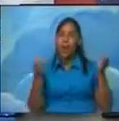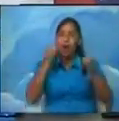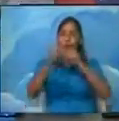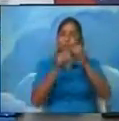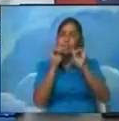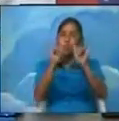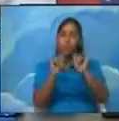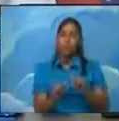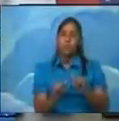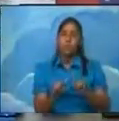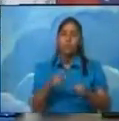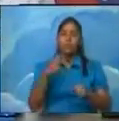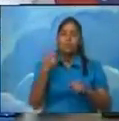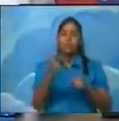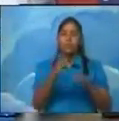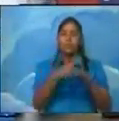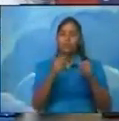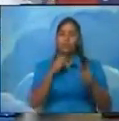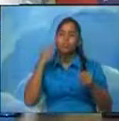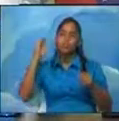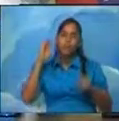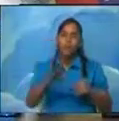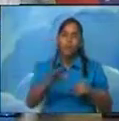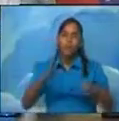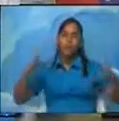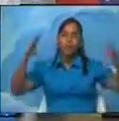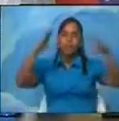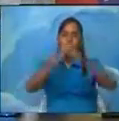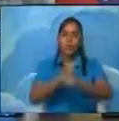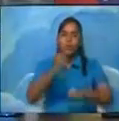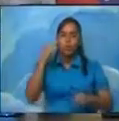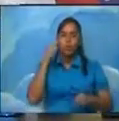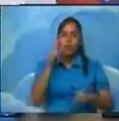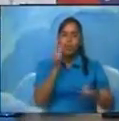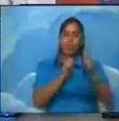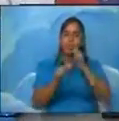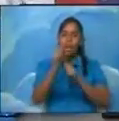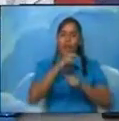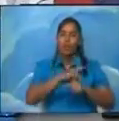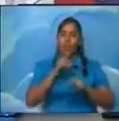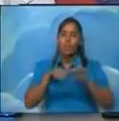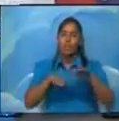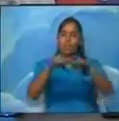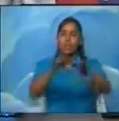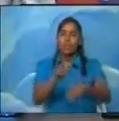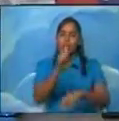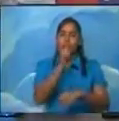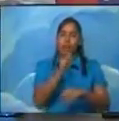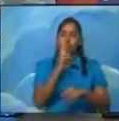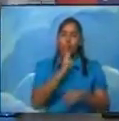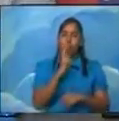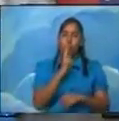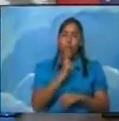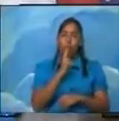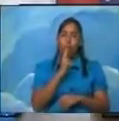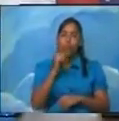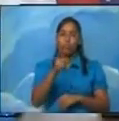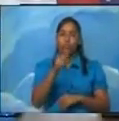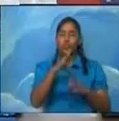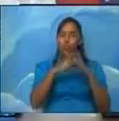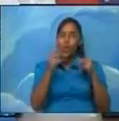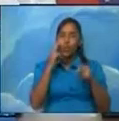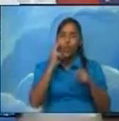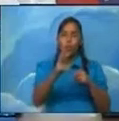mismo, perecieron. Fue atrapado por las aguas del Mar Rojo. Ustedes lo